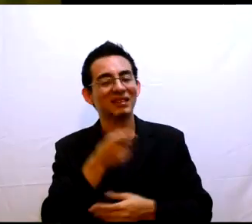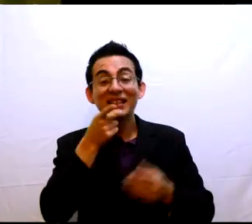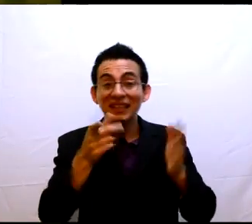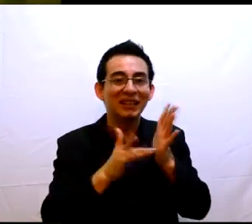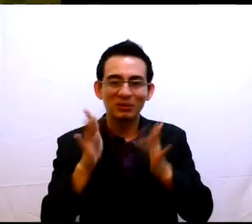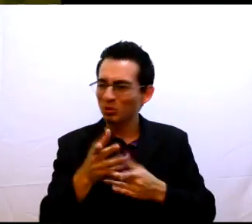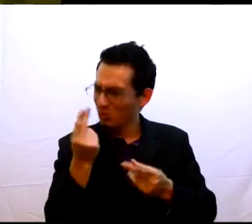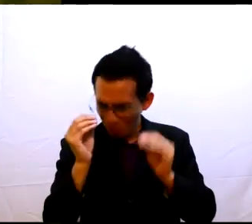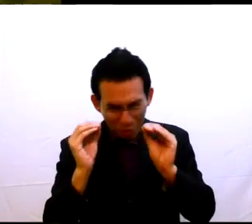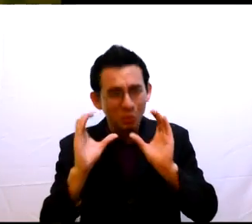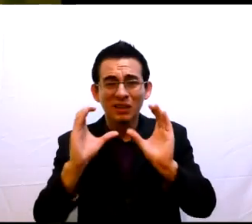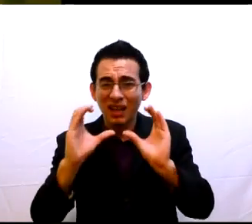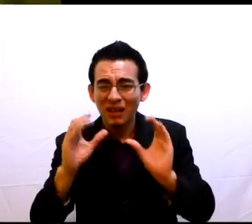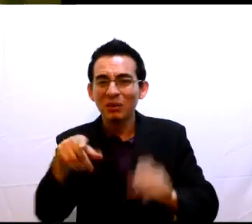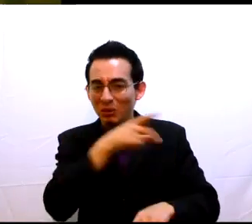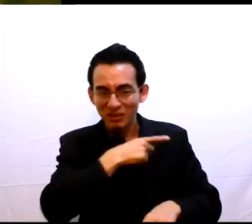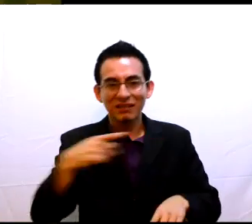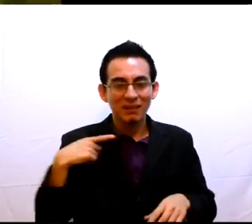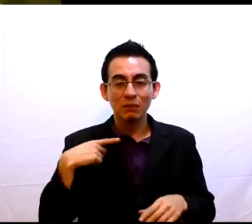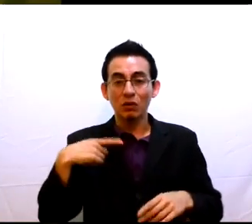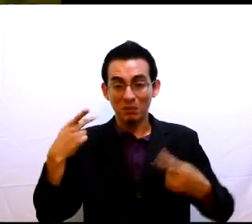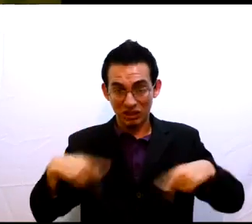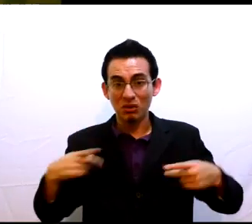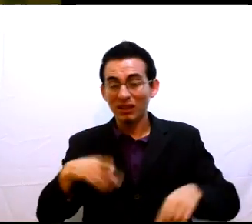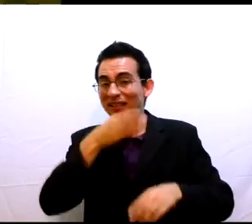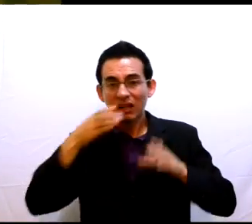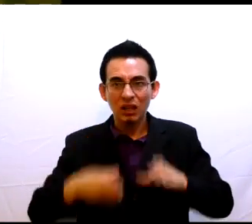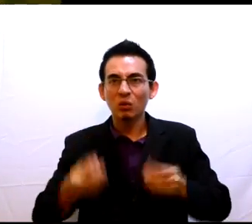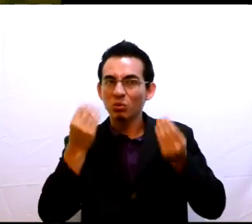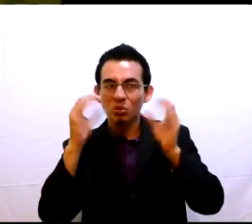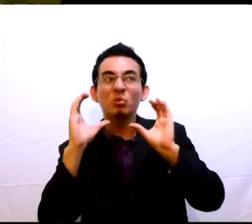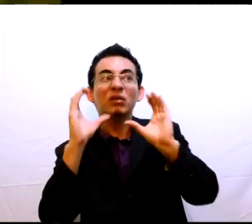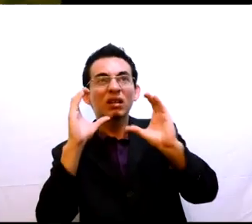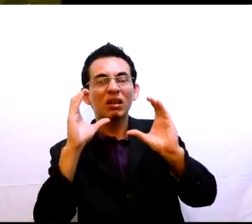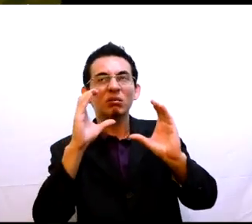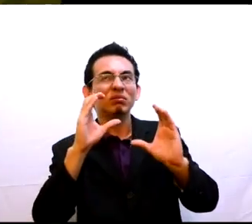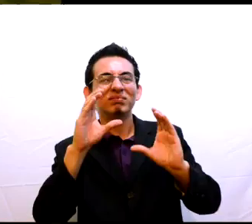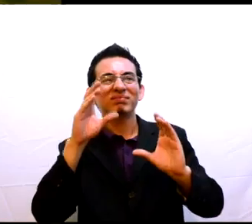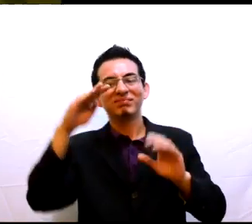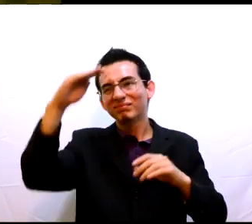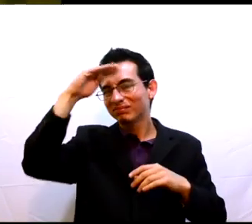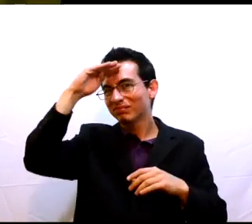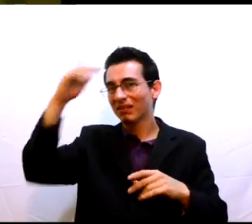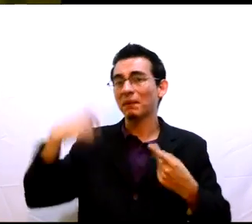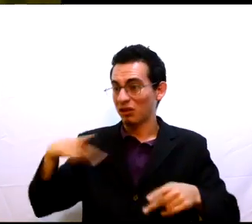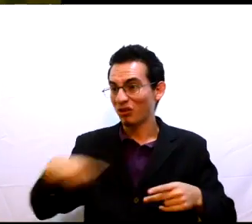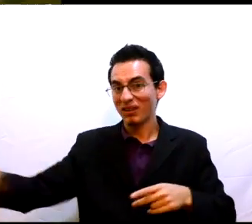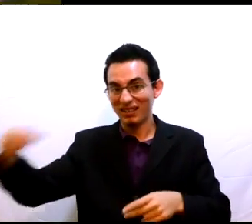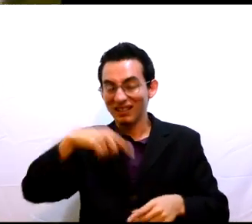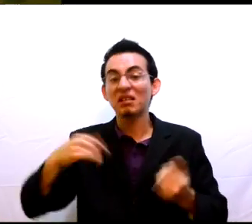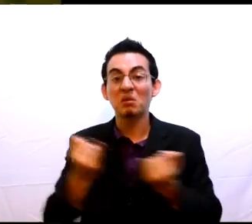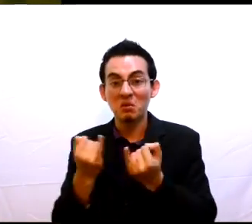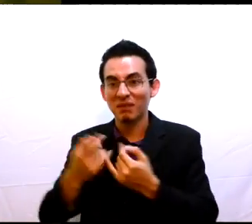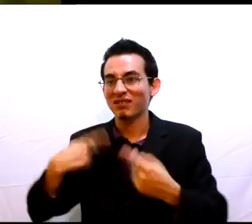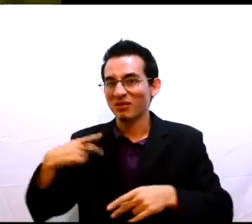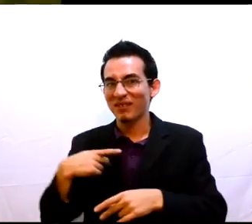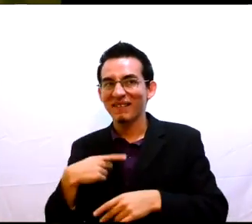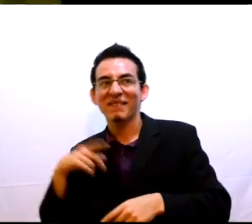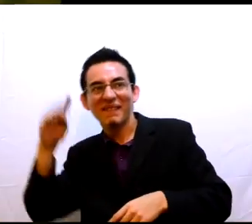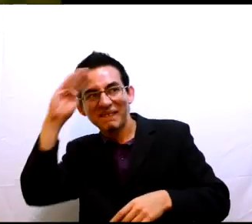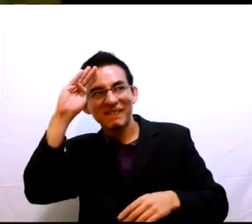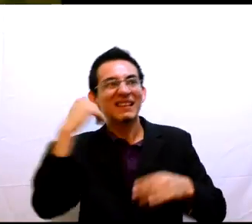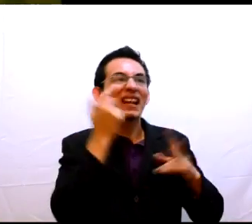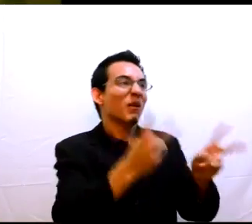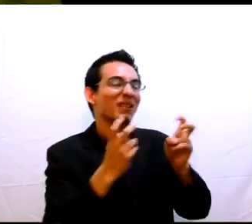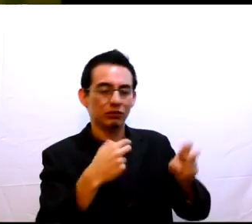como los del mundo son sagas inteligentes para hacer sus cosas y dan su vida por eso para asegurar su futuro terrenal